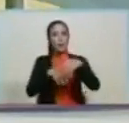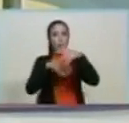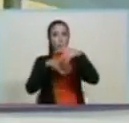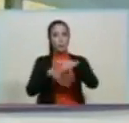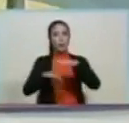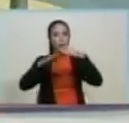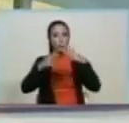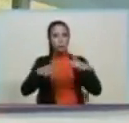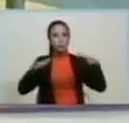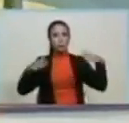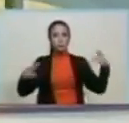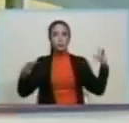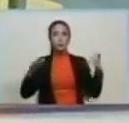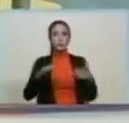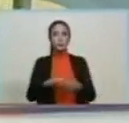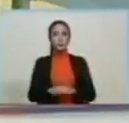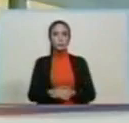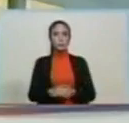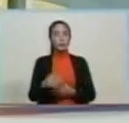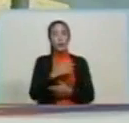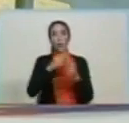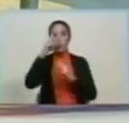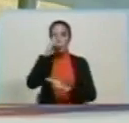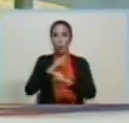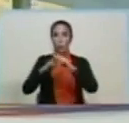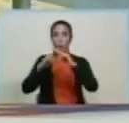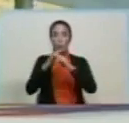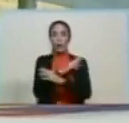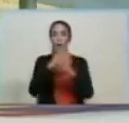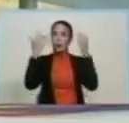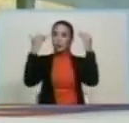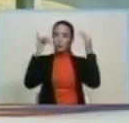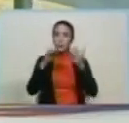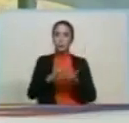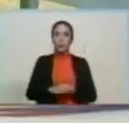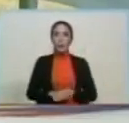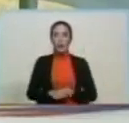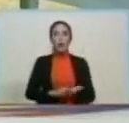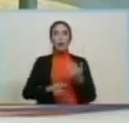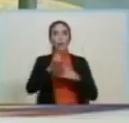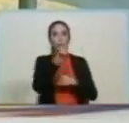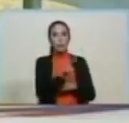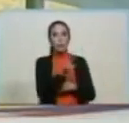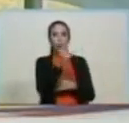aeronaval cívico-militar en honor a la celebración del